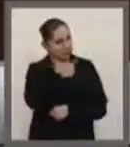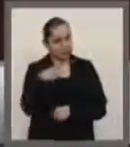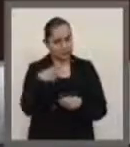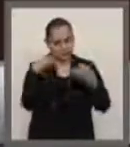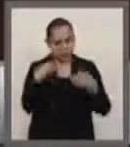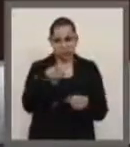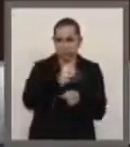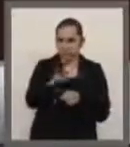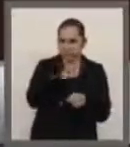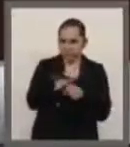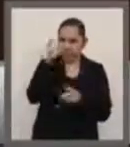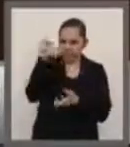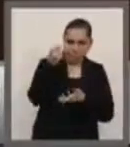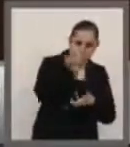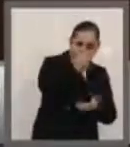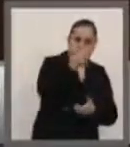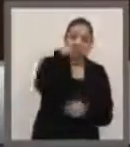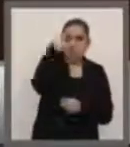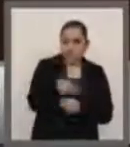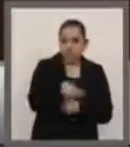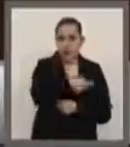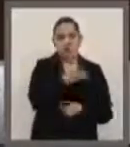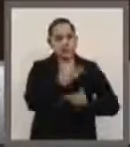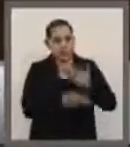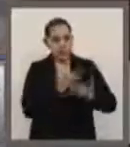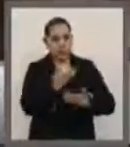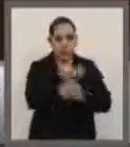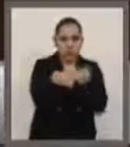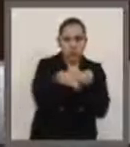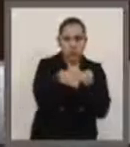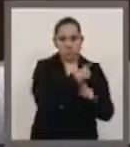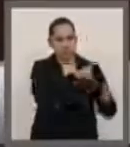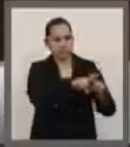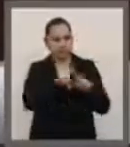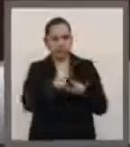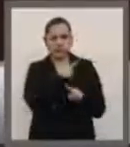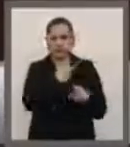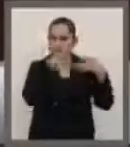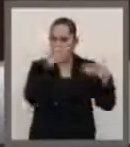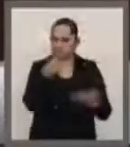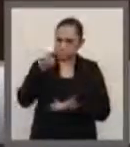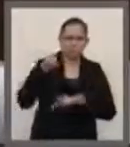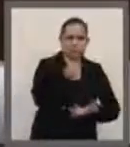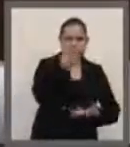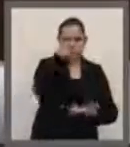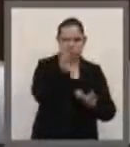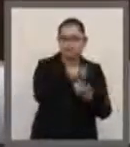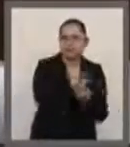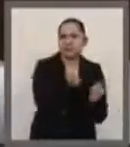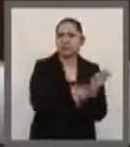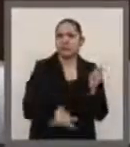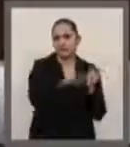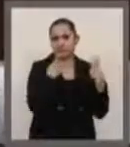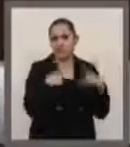suficientes para sufragar los servicios educativos. Sin embargo, en la realidad ocurre que año con